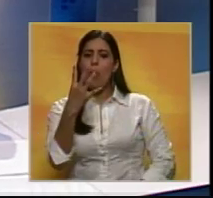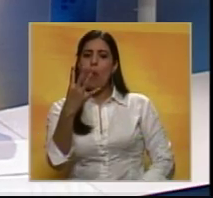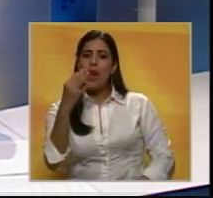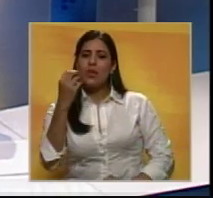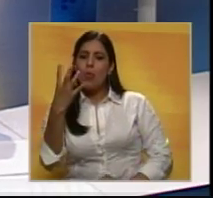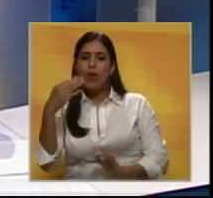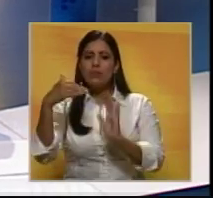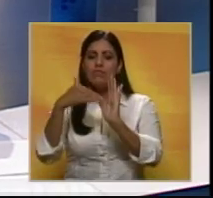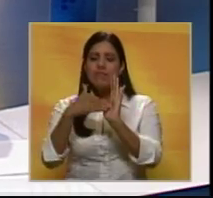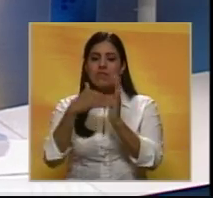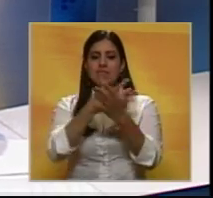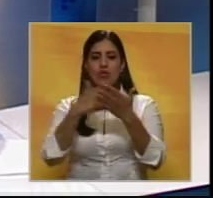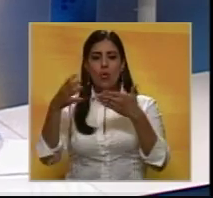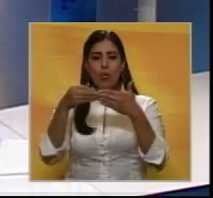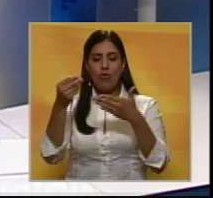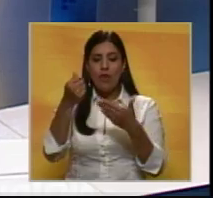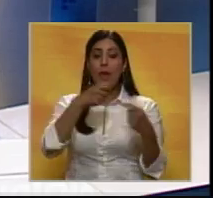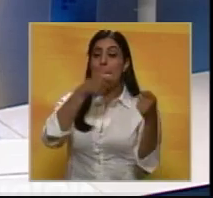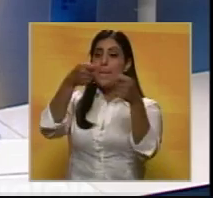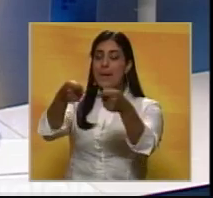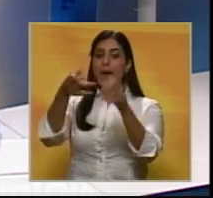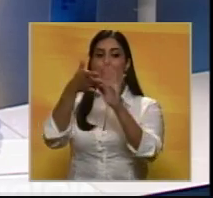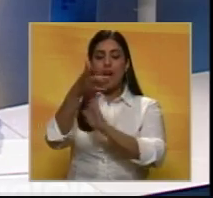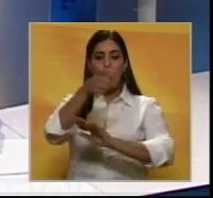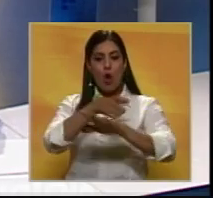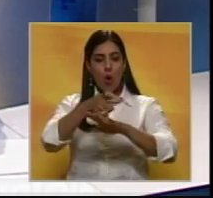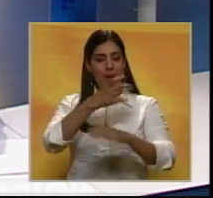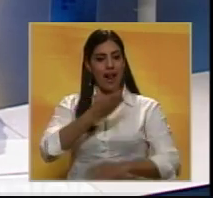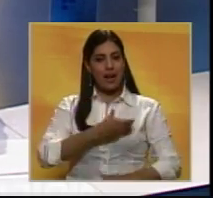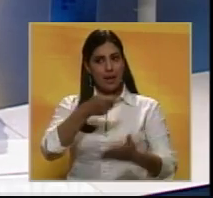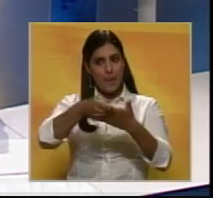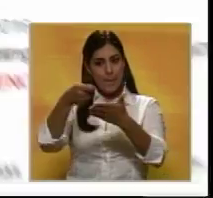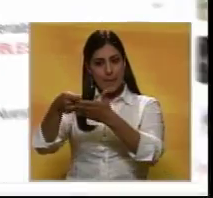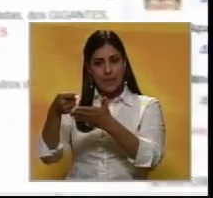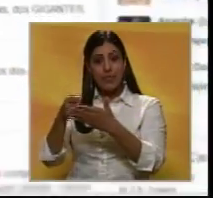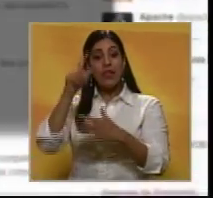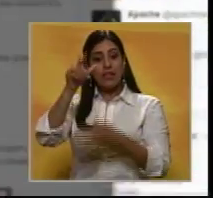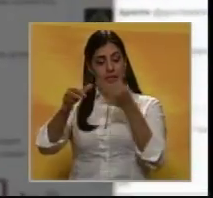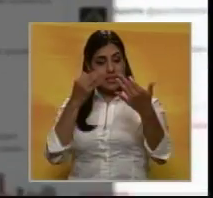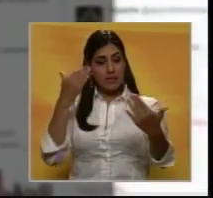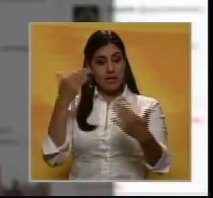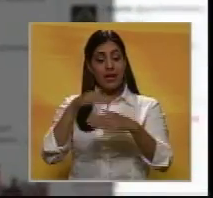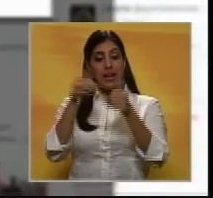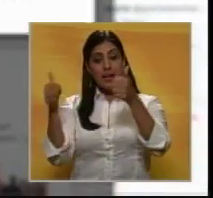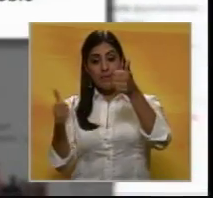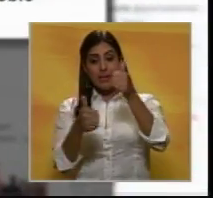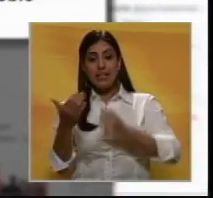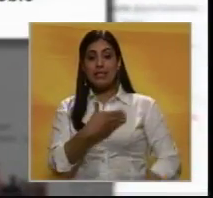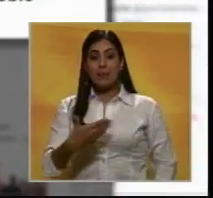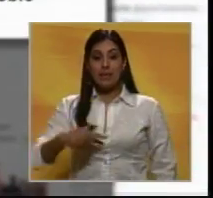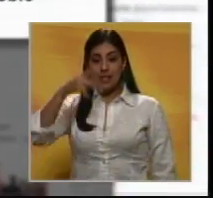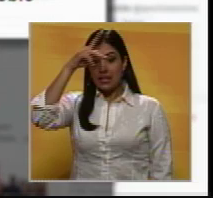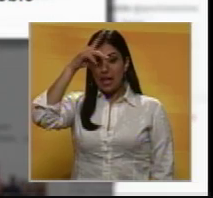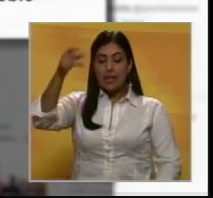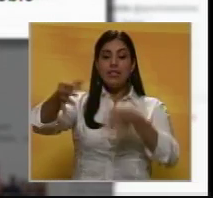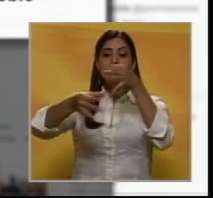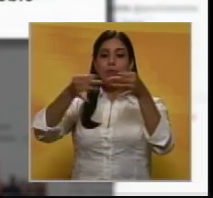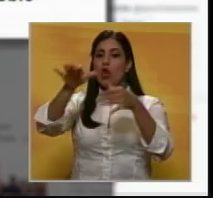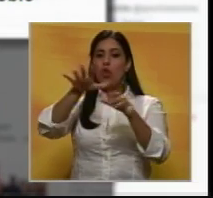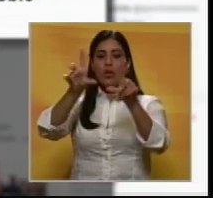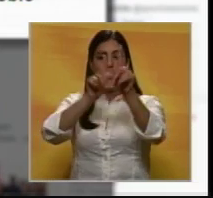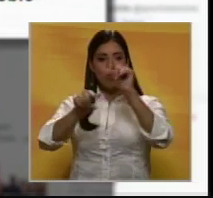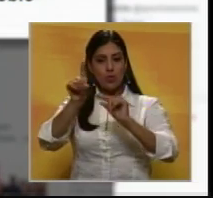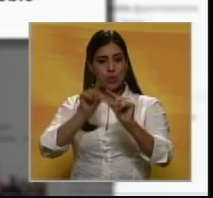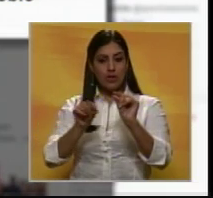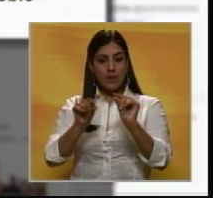90,44 mil millones de bolívares para cubrir los gastos de gobernaciones y alcaldías. Así lo dio a conocer el vicepresidente ejecutivo Tarek El Aissami en su cuenta